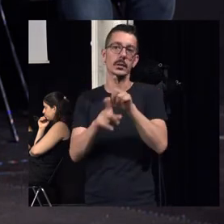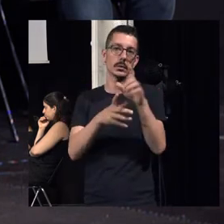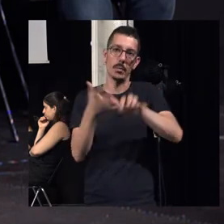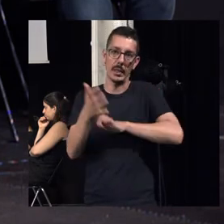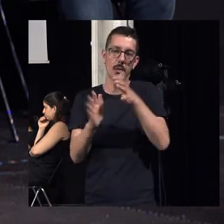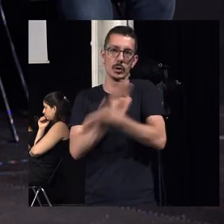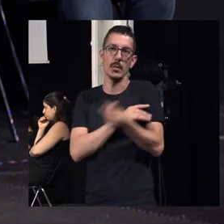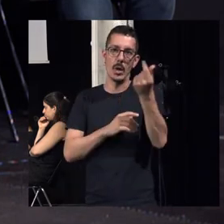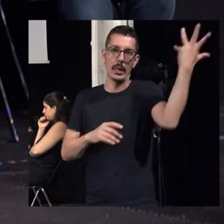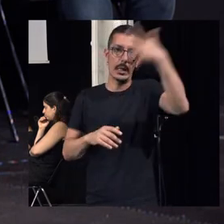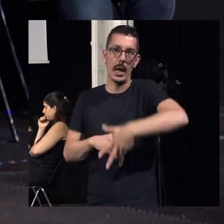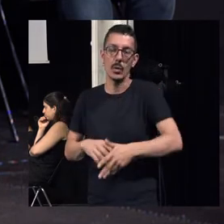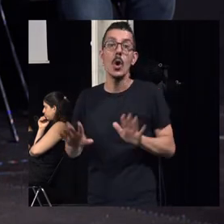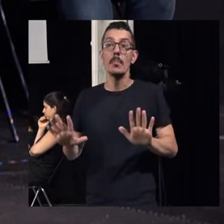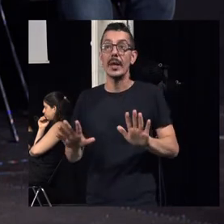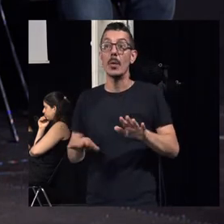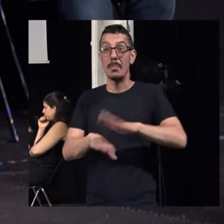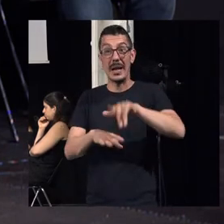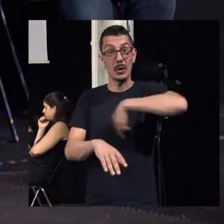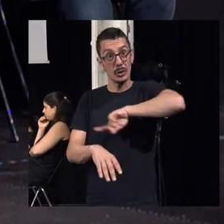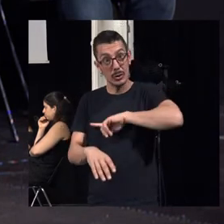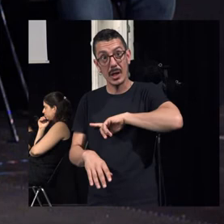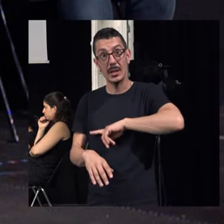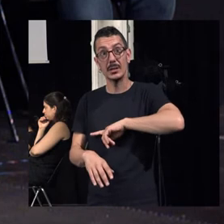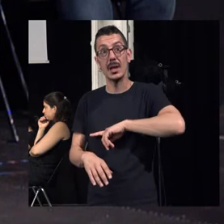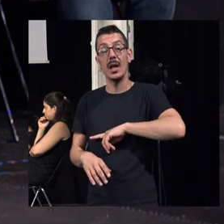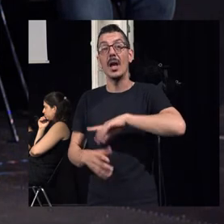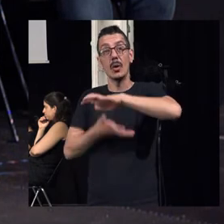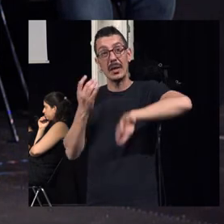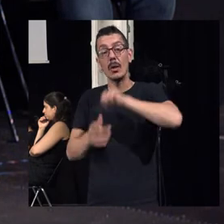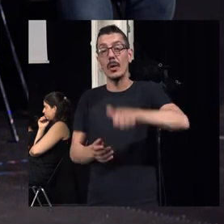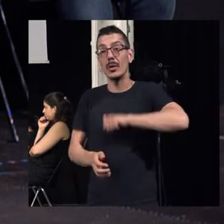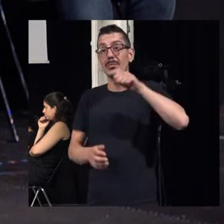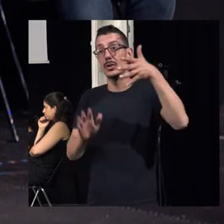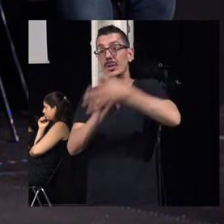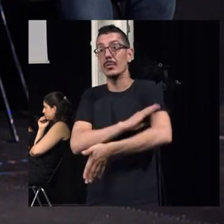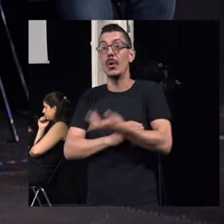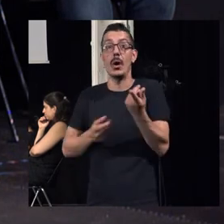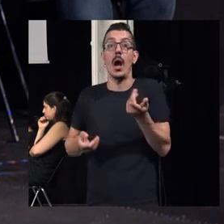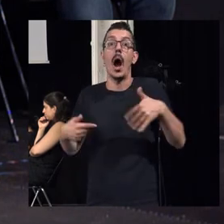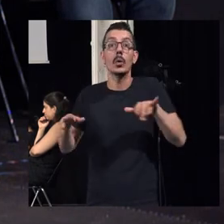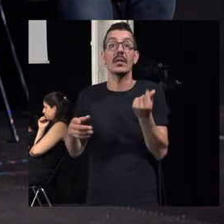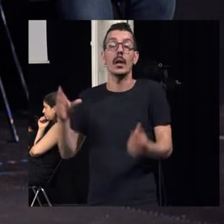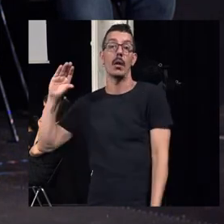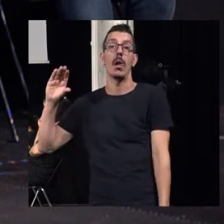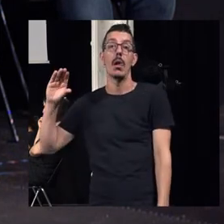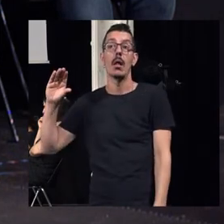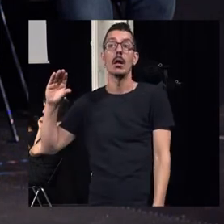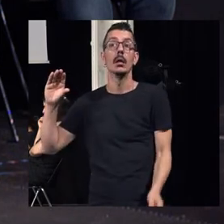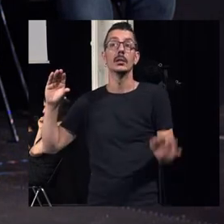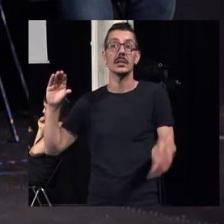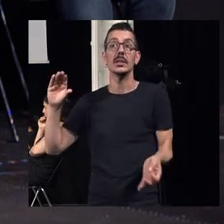pagar, para nosotras todavía es más complicado, aún teniendo la pasta, no podemos